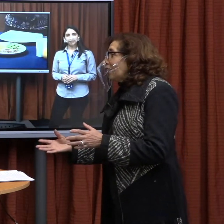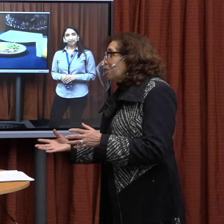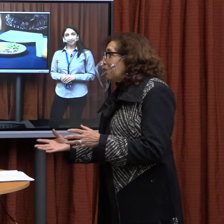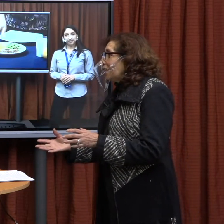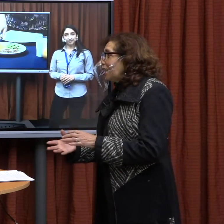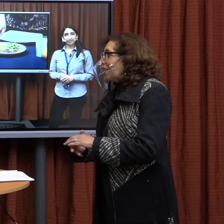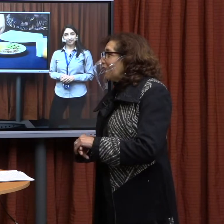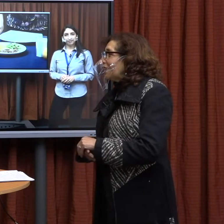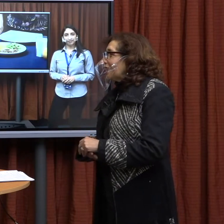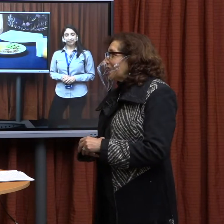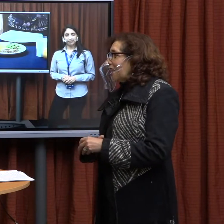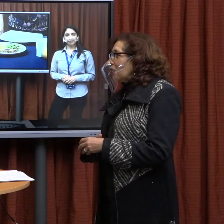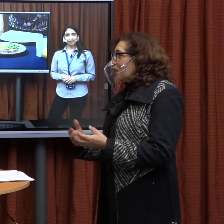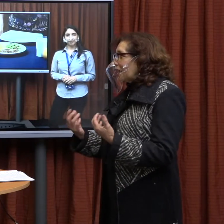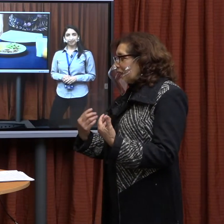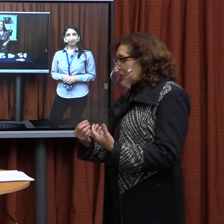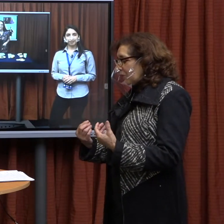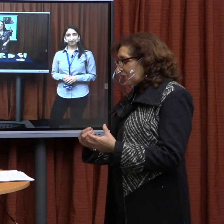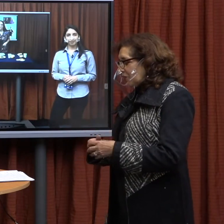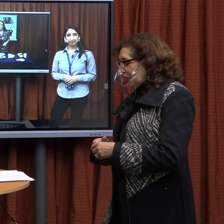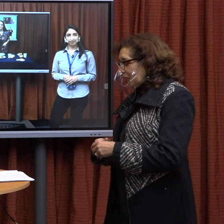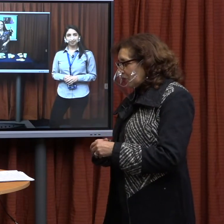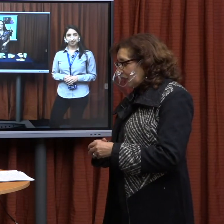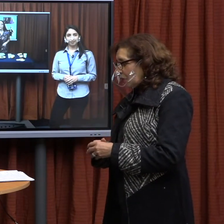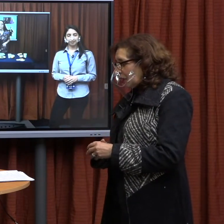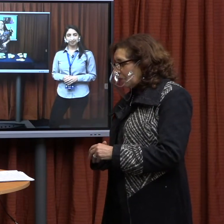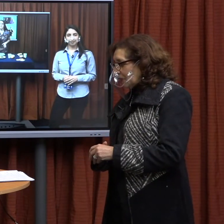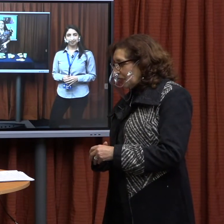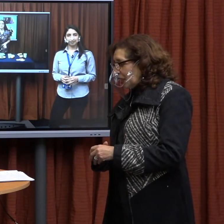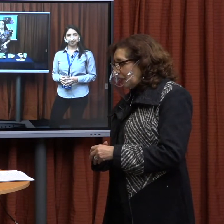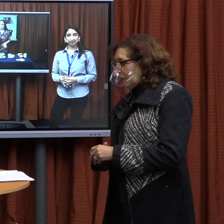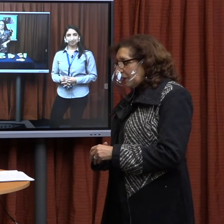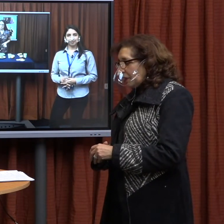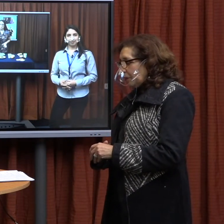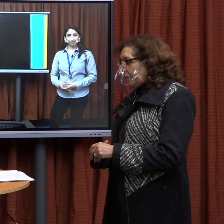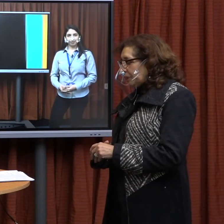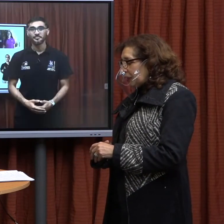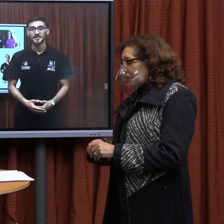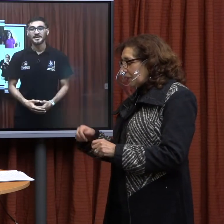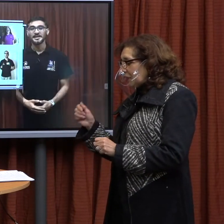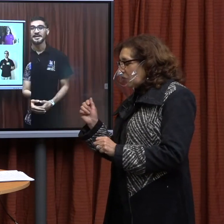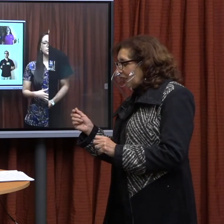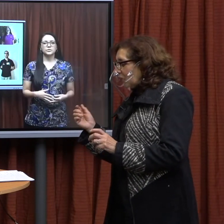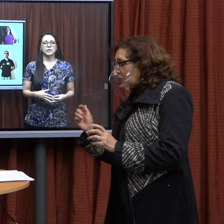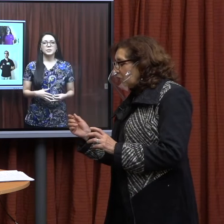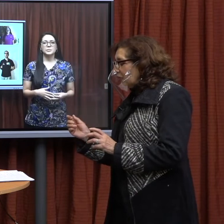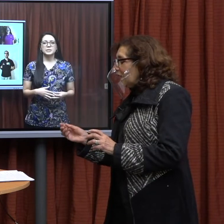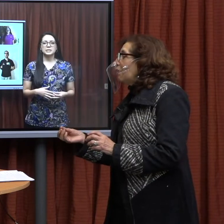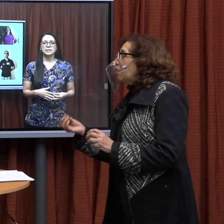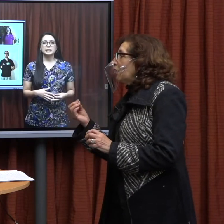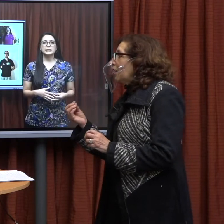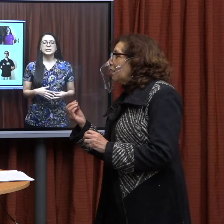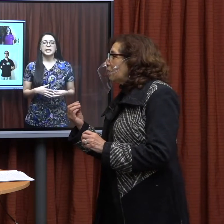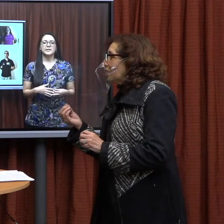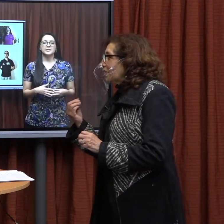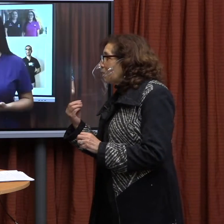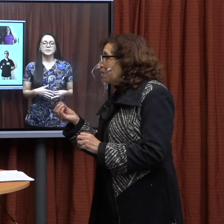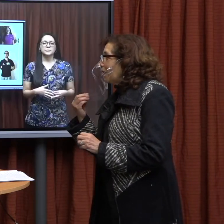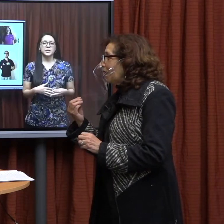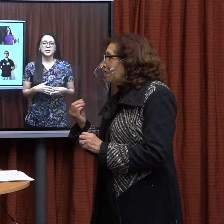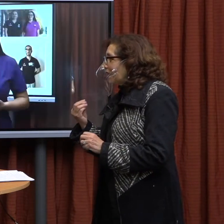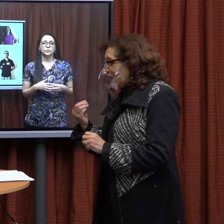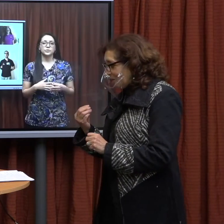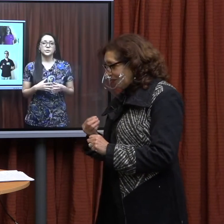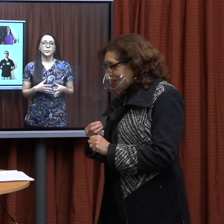Agradezco también haber iniciado mi carrera profesional en una escuela especial que me enseñó a reconocer el valor de las cosas